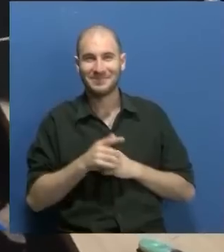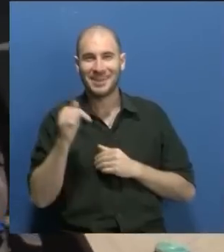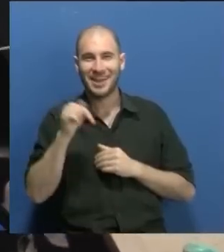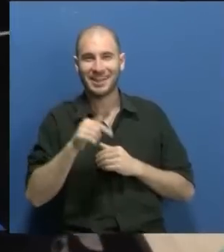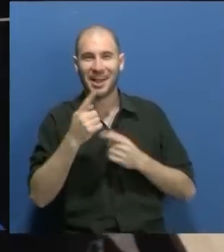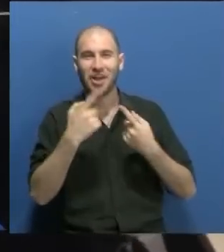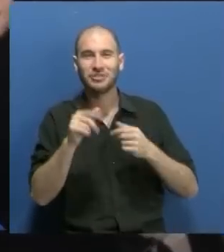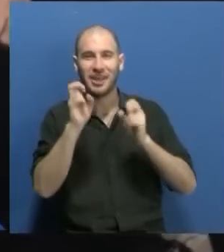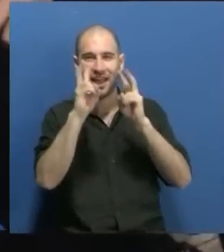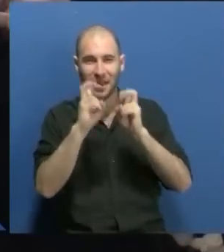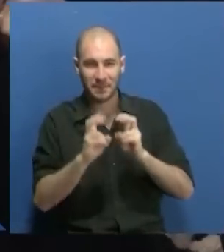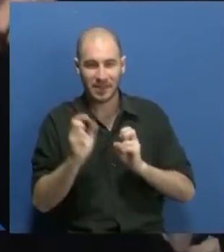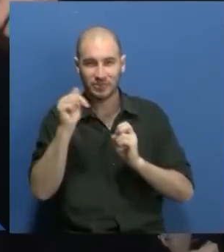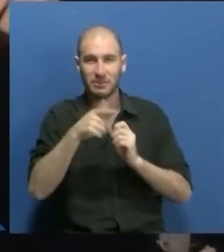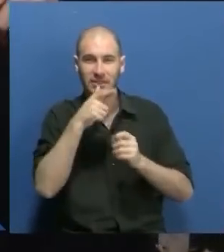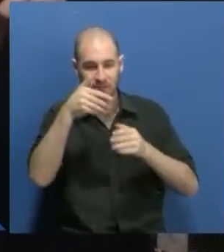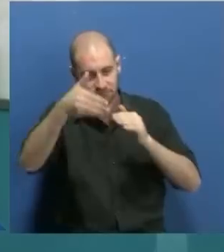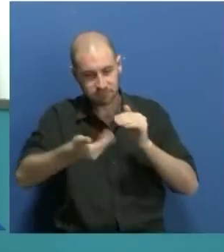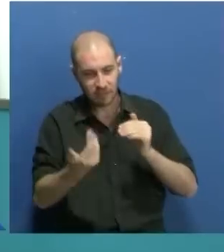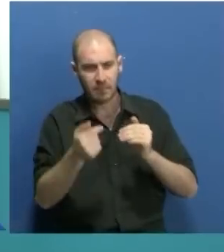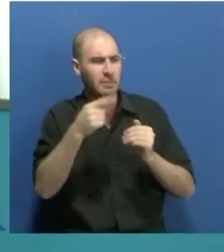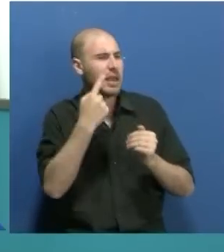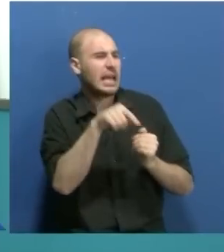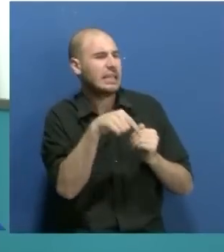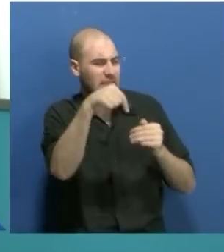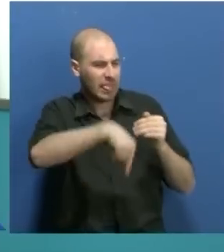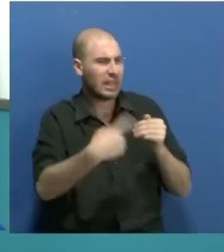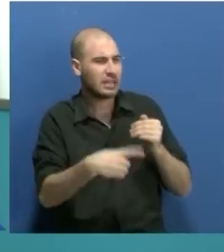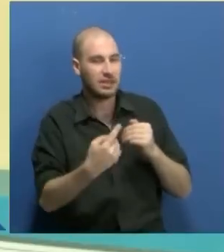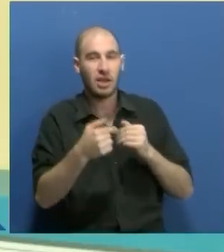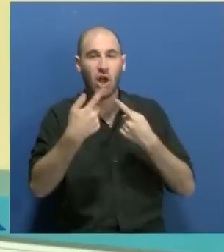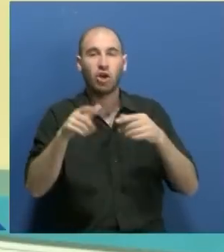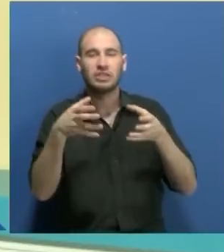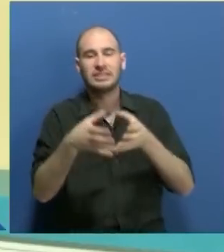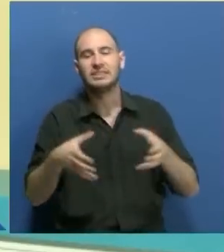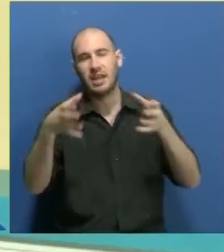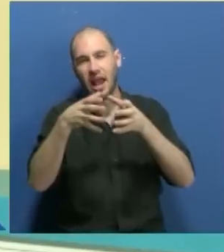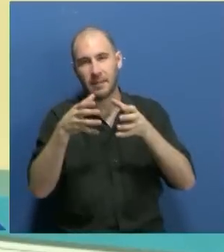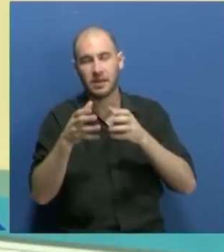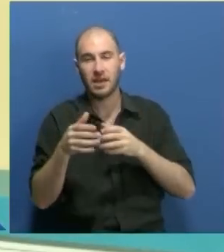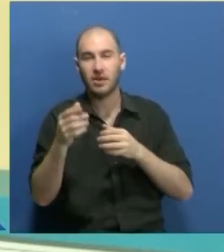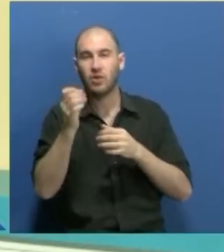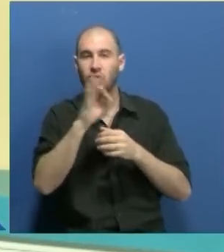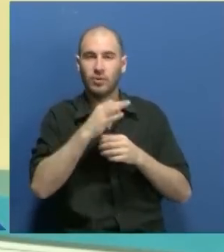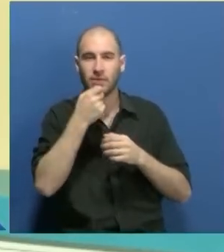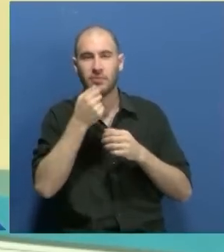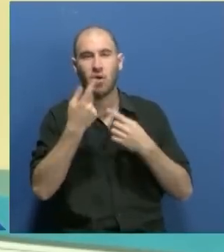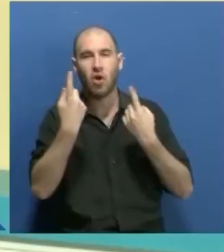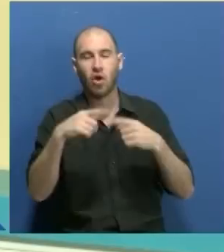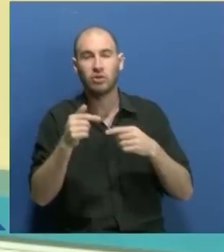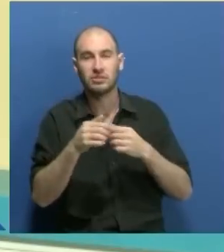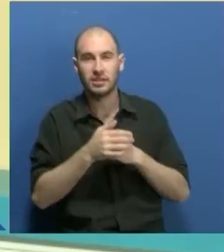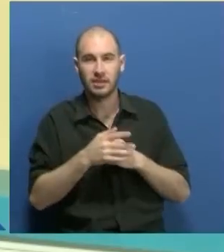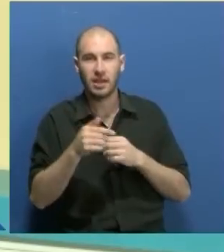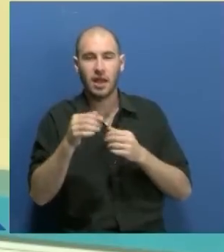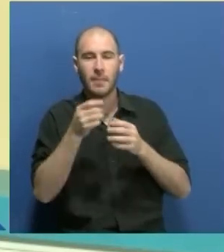sondeo exploratorio, hacer como una pequeña excavación. ¿Qué puede ser ese material que está ahí sobre la superficie? Fragmentos de cerámica, a veces algún producto lítico,